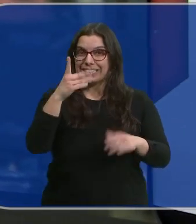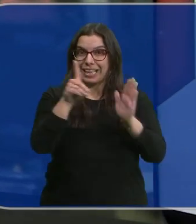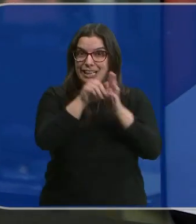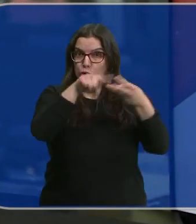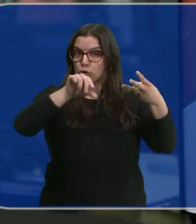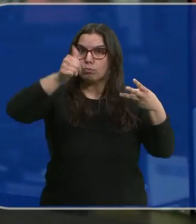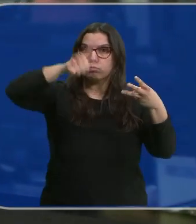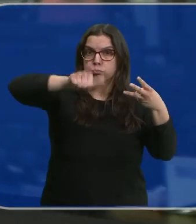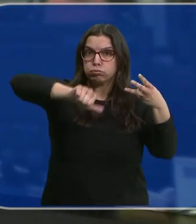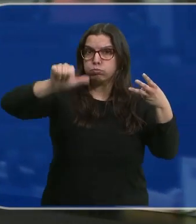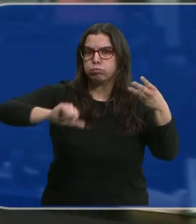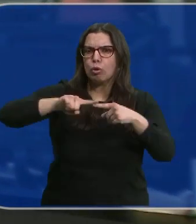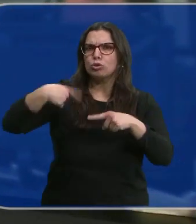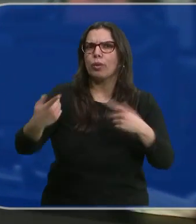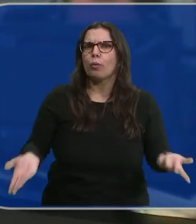estos decretos?